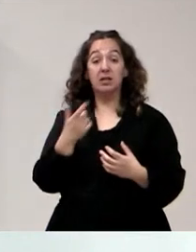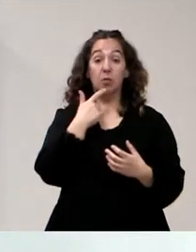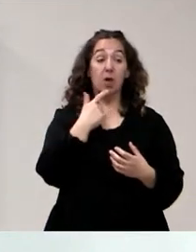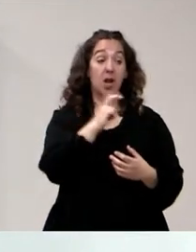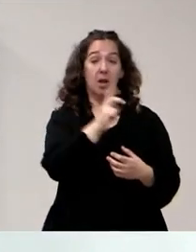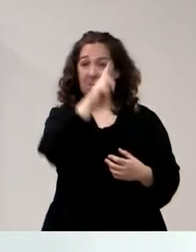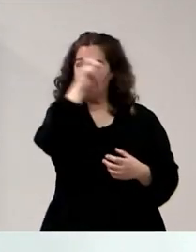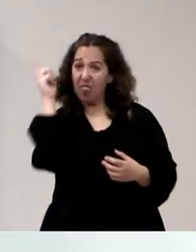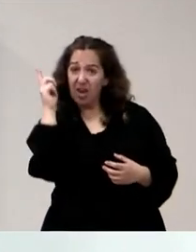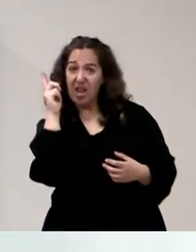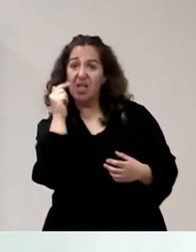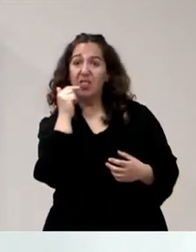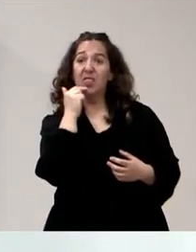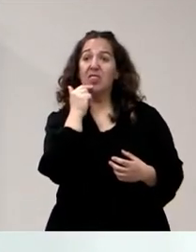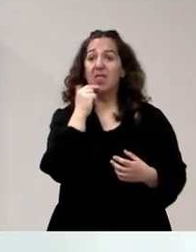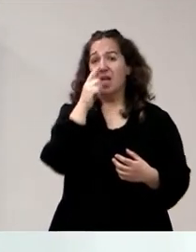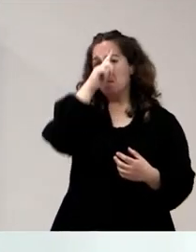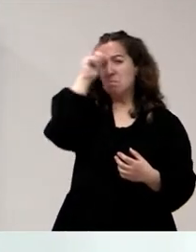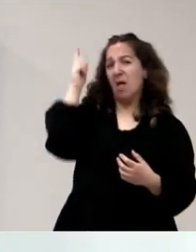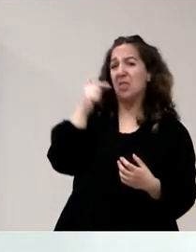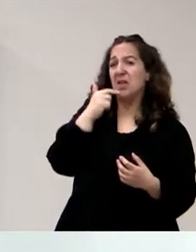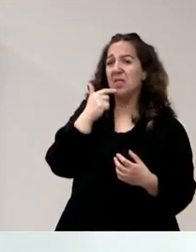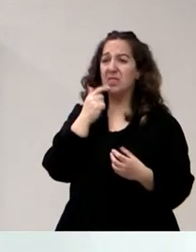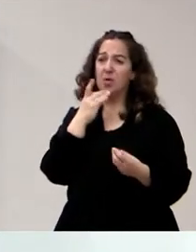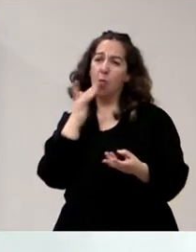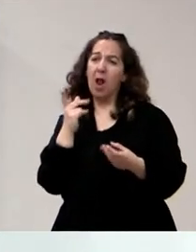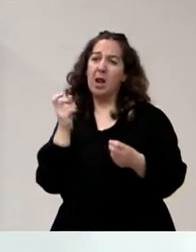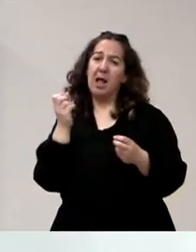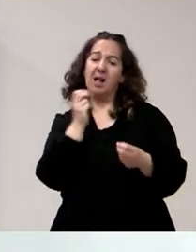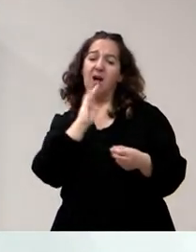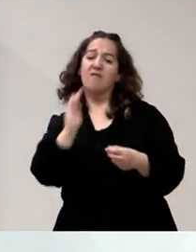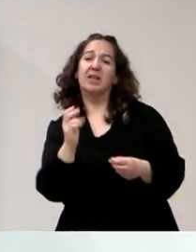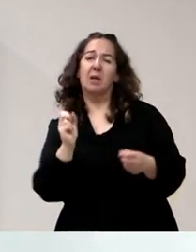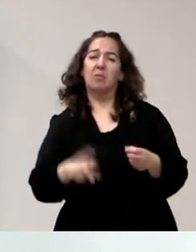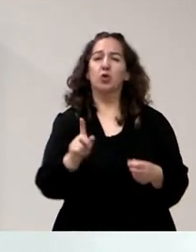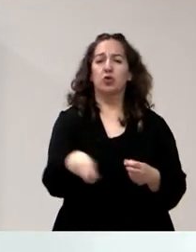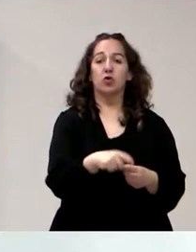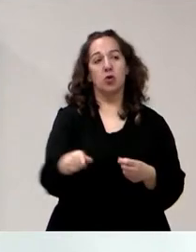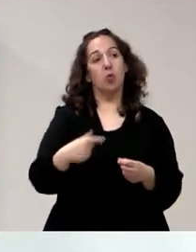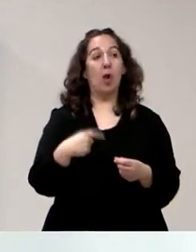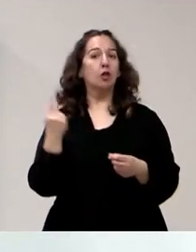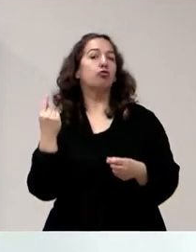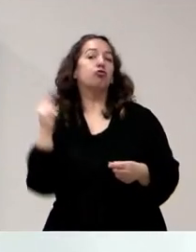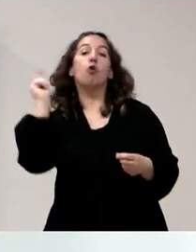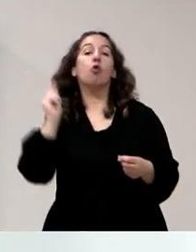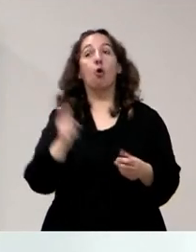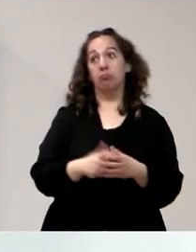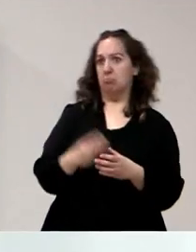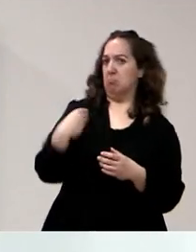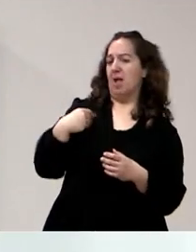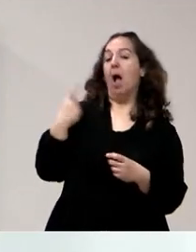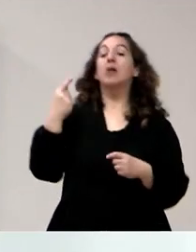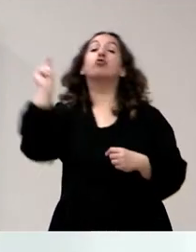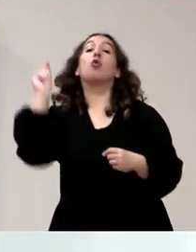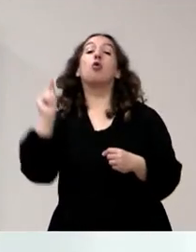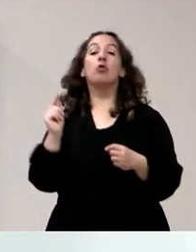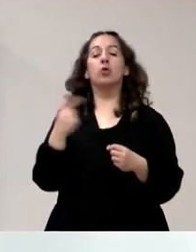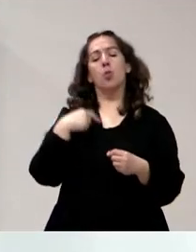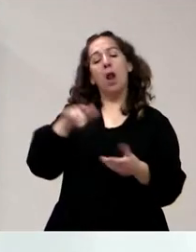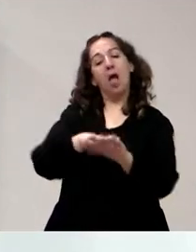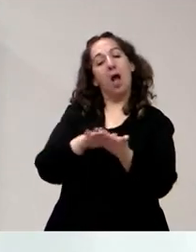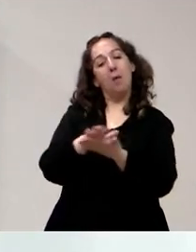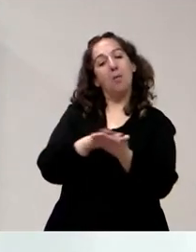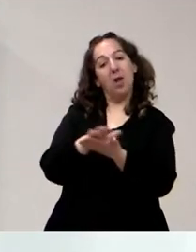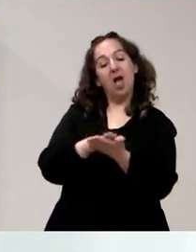la comunidad de madri vamos a ver el tono mire que no querría yo Entrar en este tema hoy que